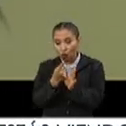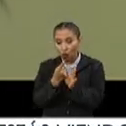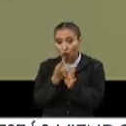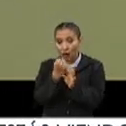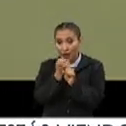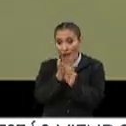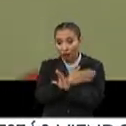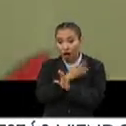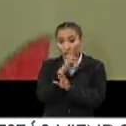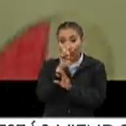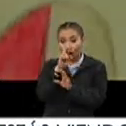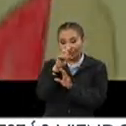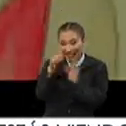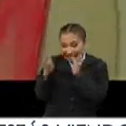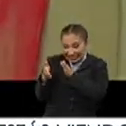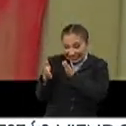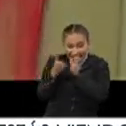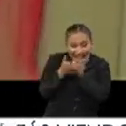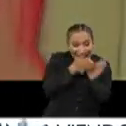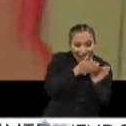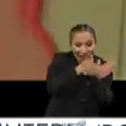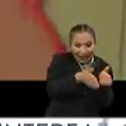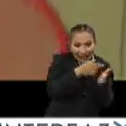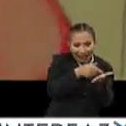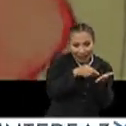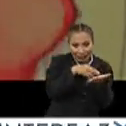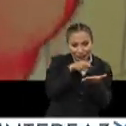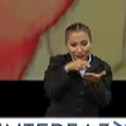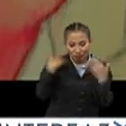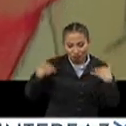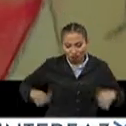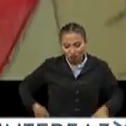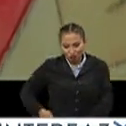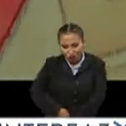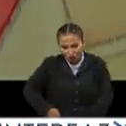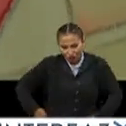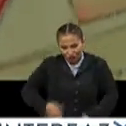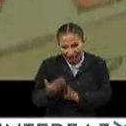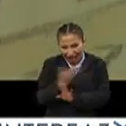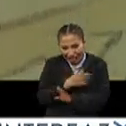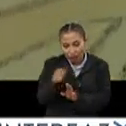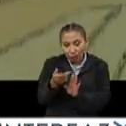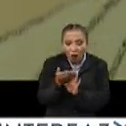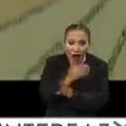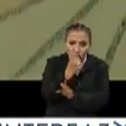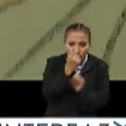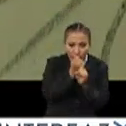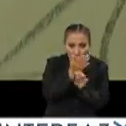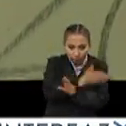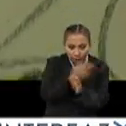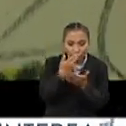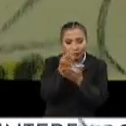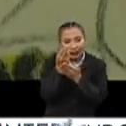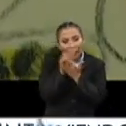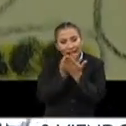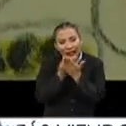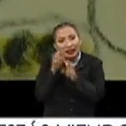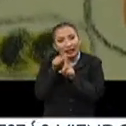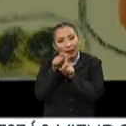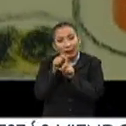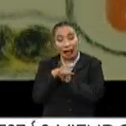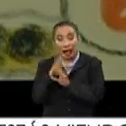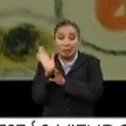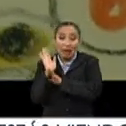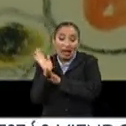antes de que Rosas la pintara en toda su gloria con el mantón que ya le vimos en el óleo pasado. Y que sí estuvo muy cerca de hacerse esa película.